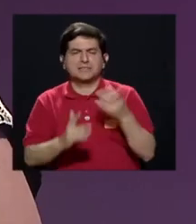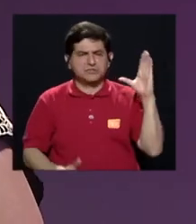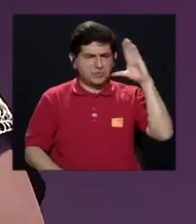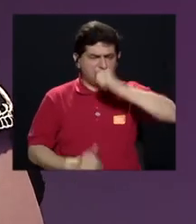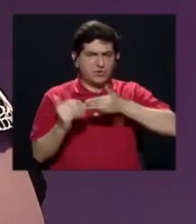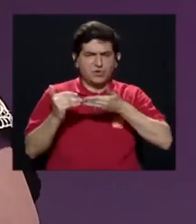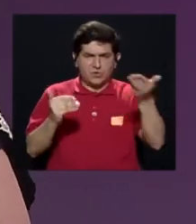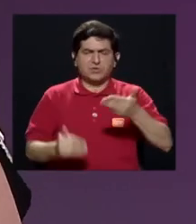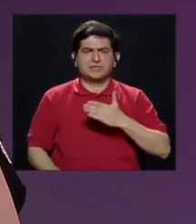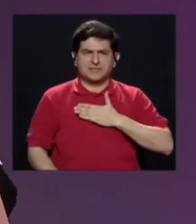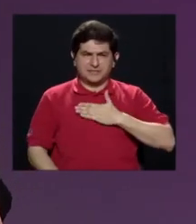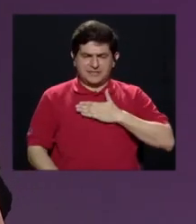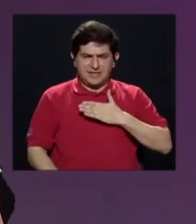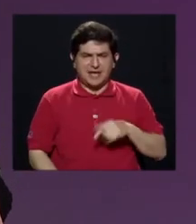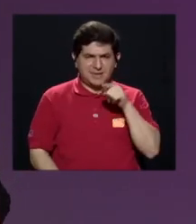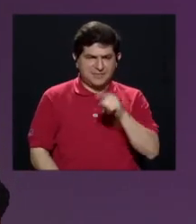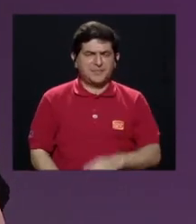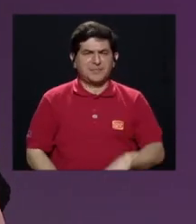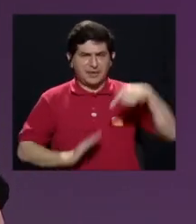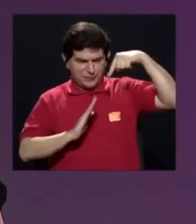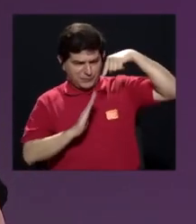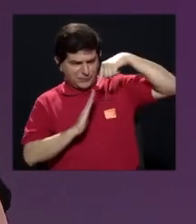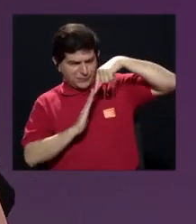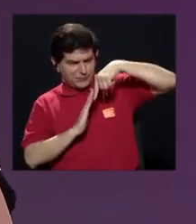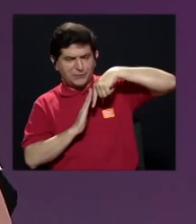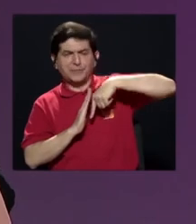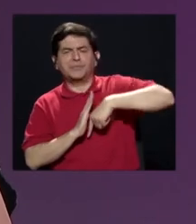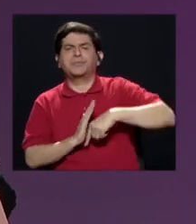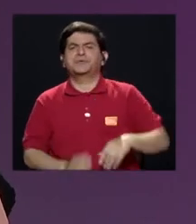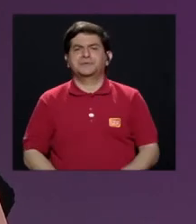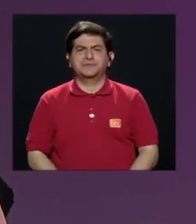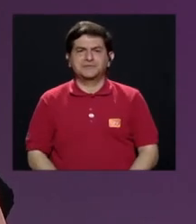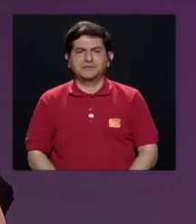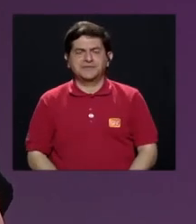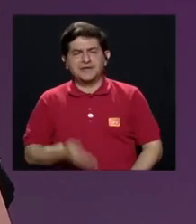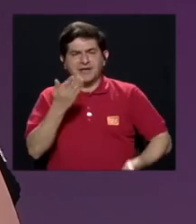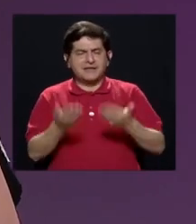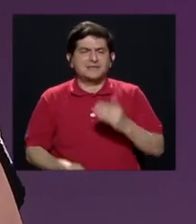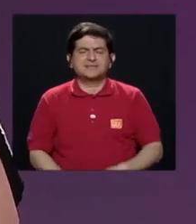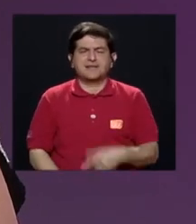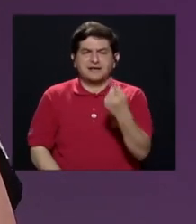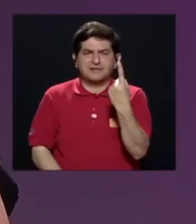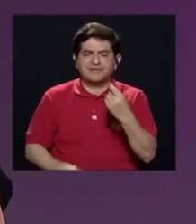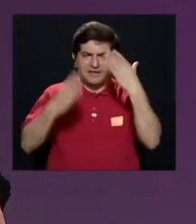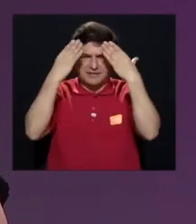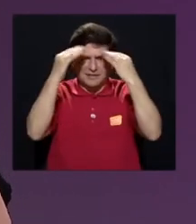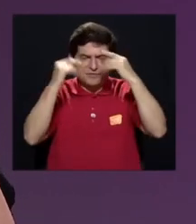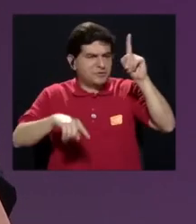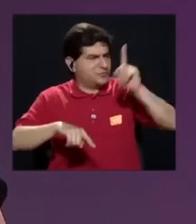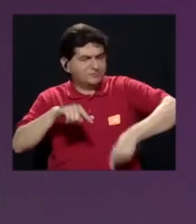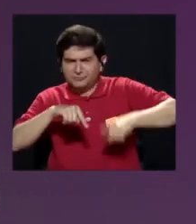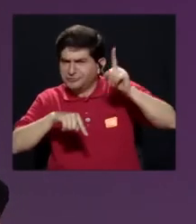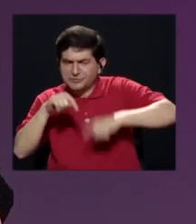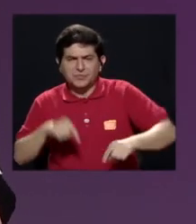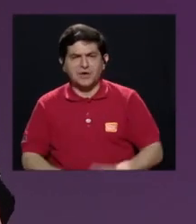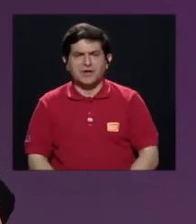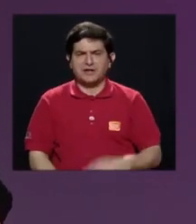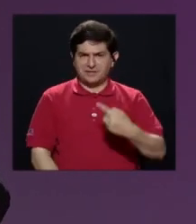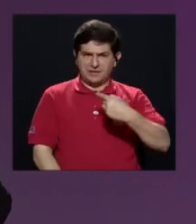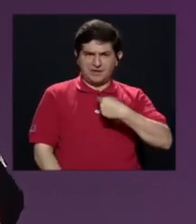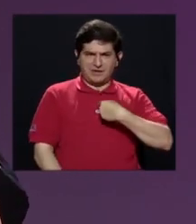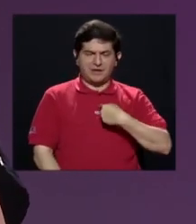muchas cosas que me atraviesan. Entonces, como que esa pérdida de información para mí no es posible, entonces caigo en